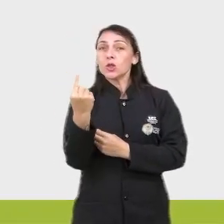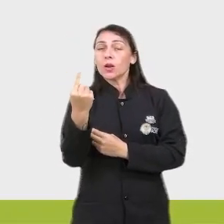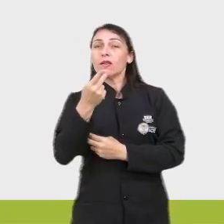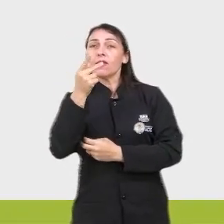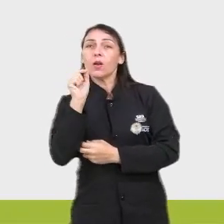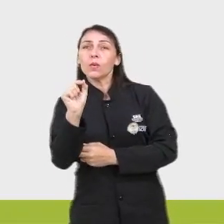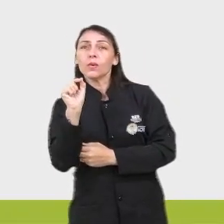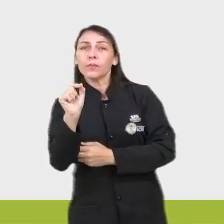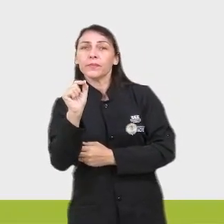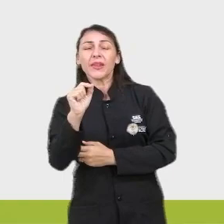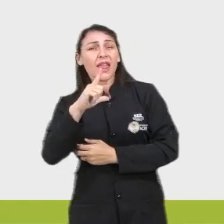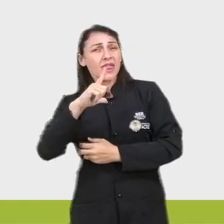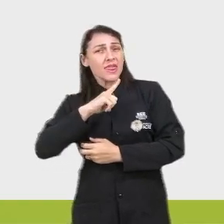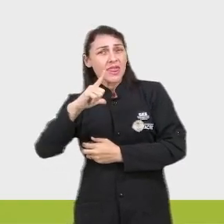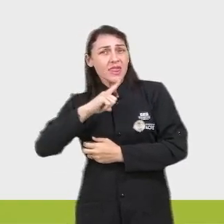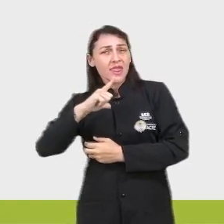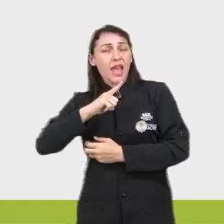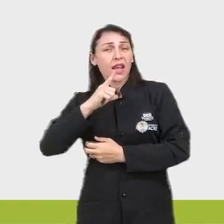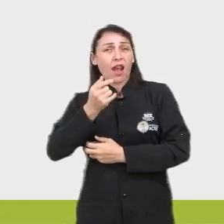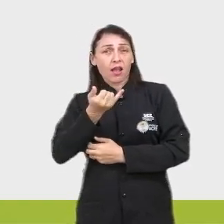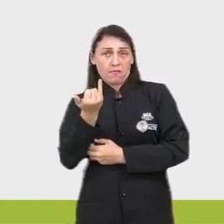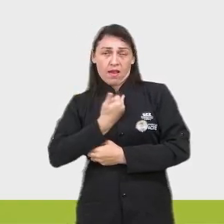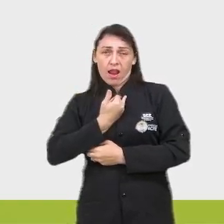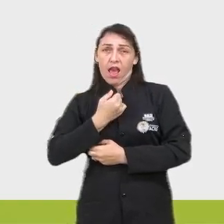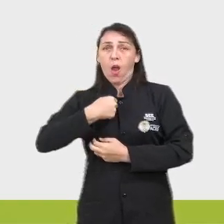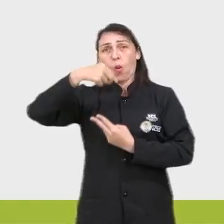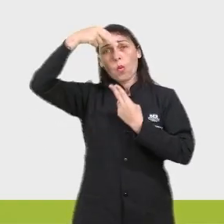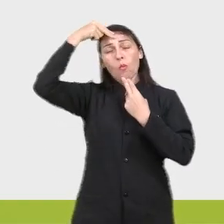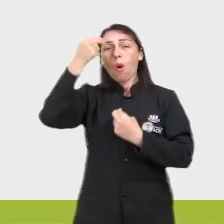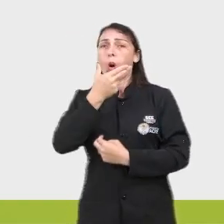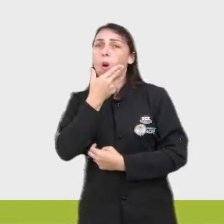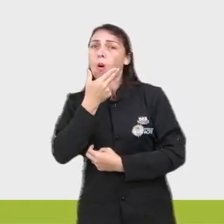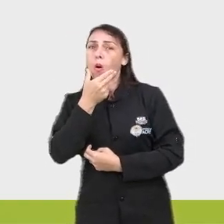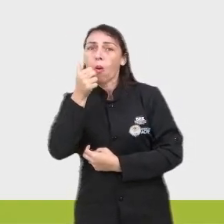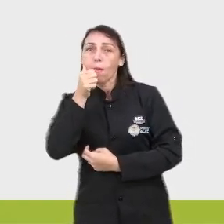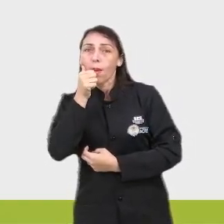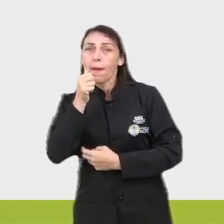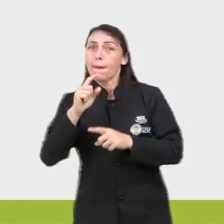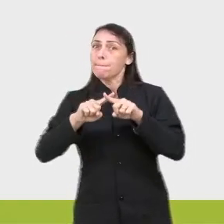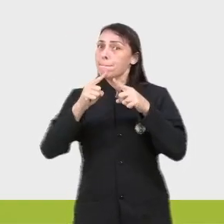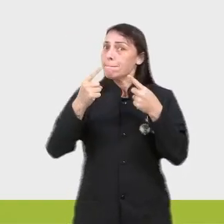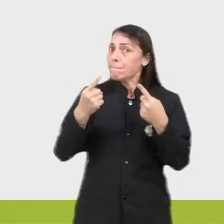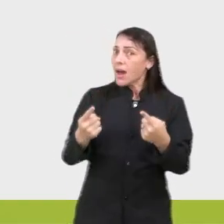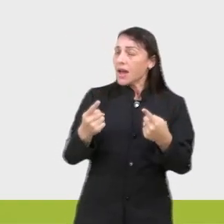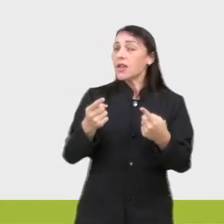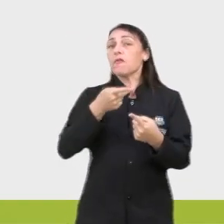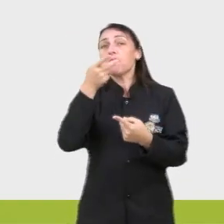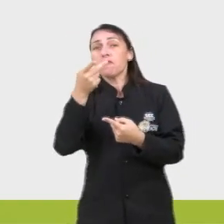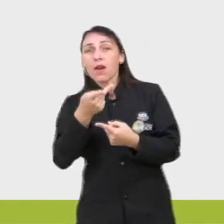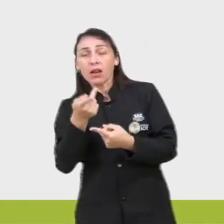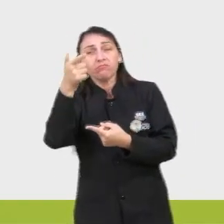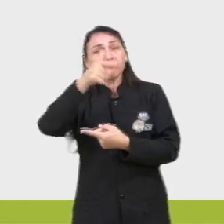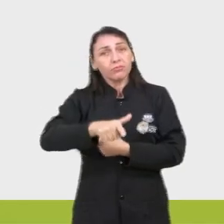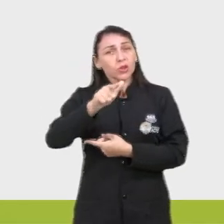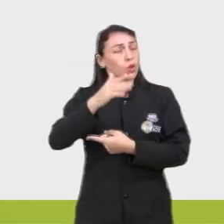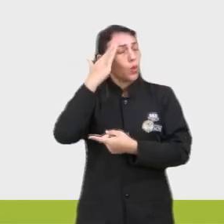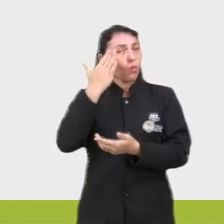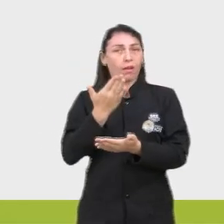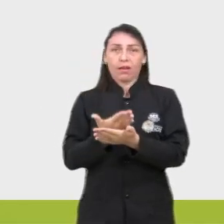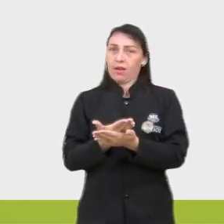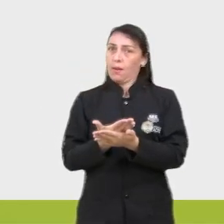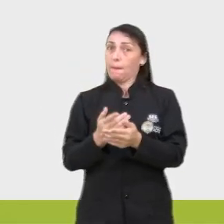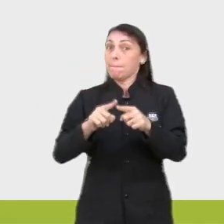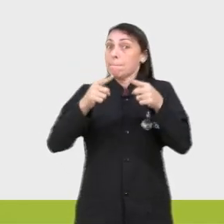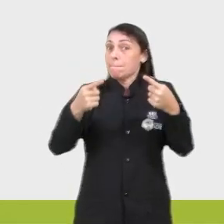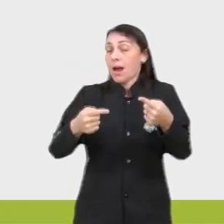seguinte: Hay quien dice que soy como la cabra. Lo dicen, lo repiten, ya lo creo.